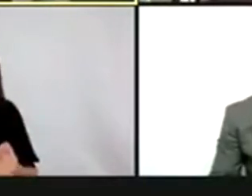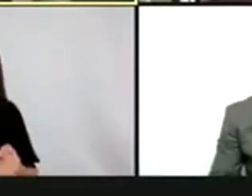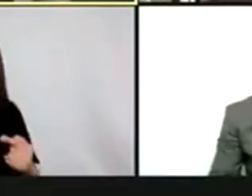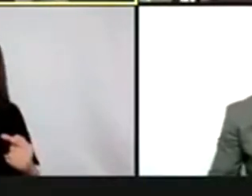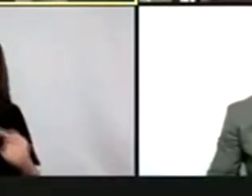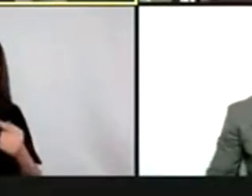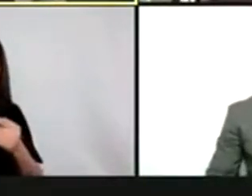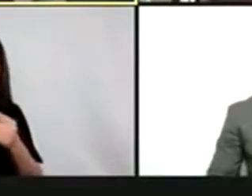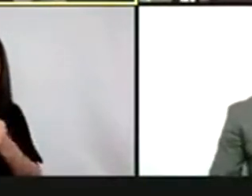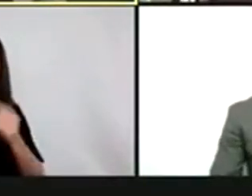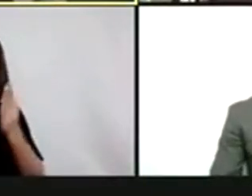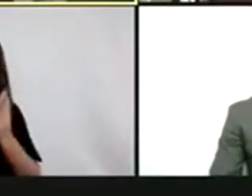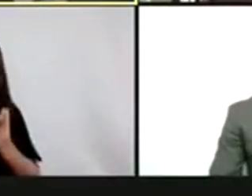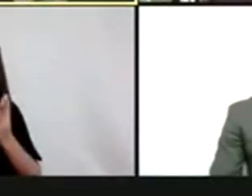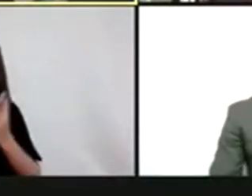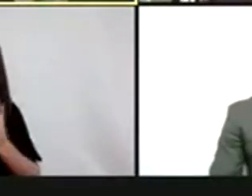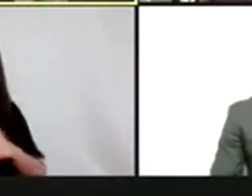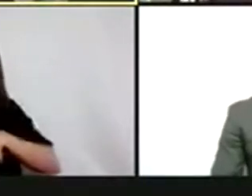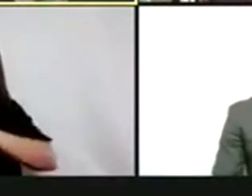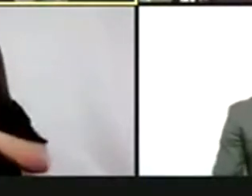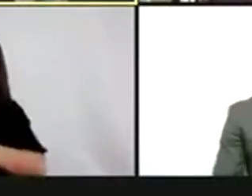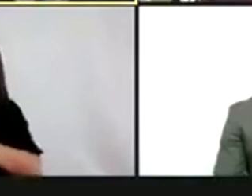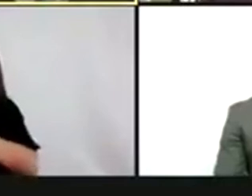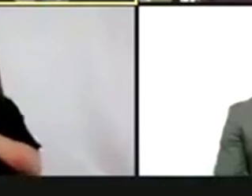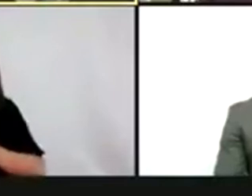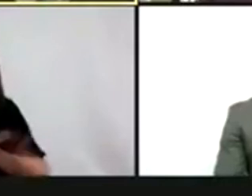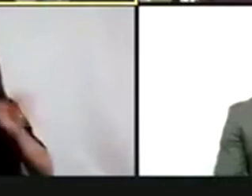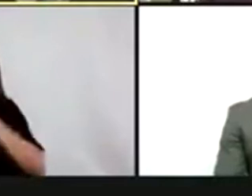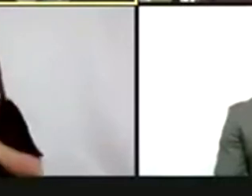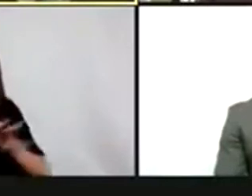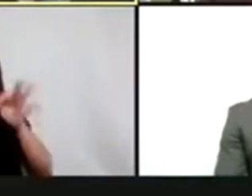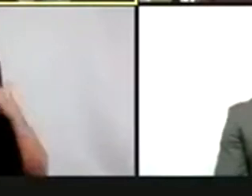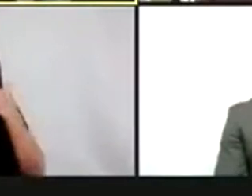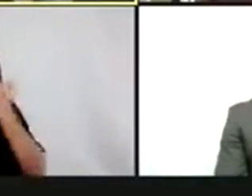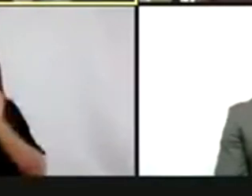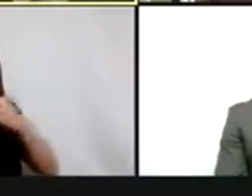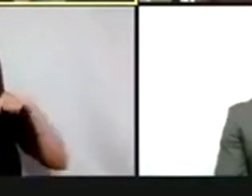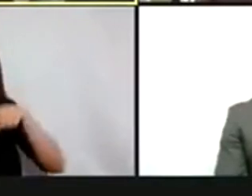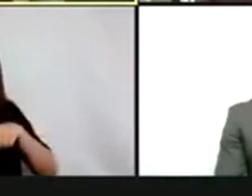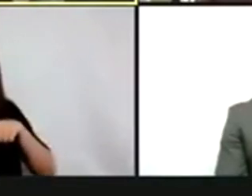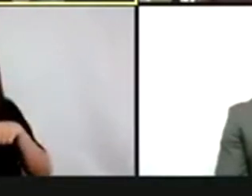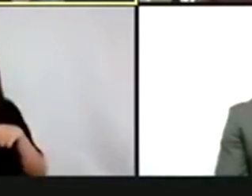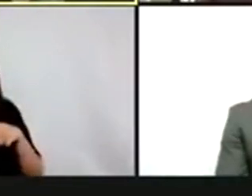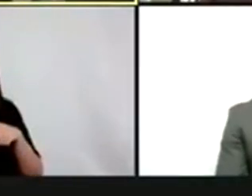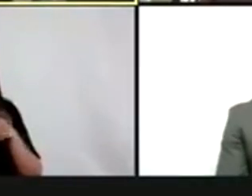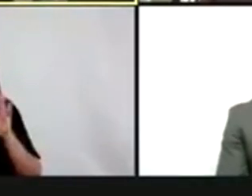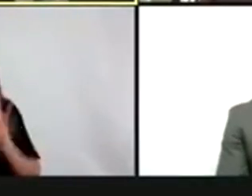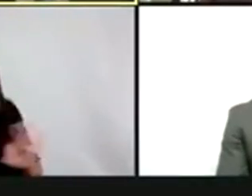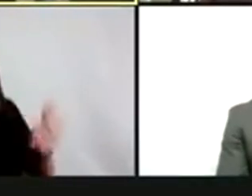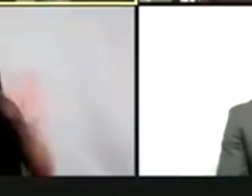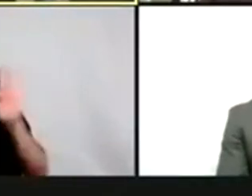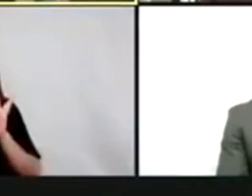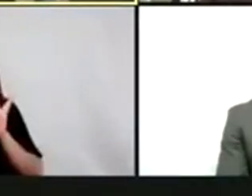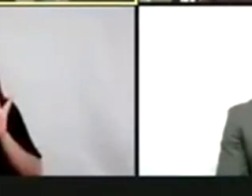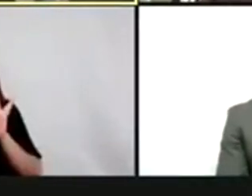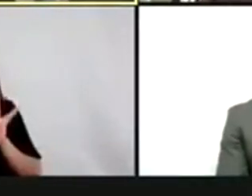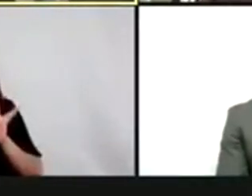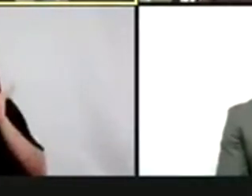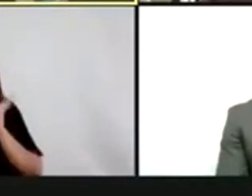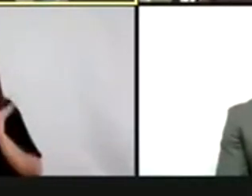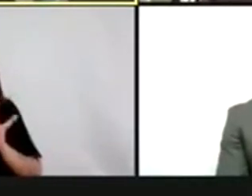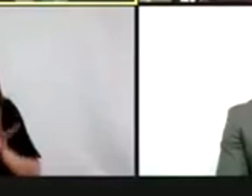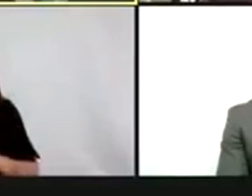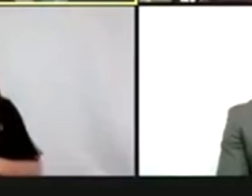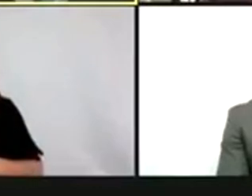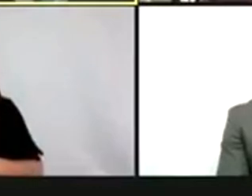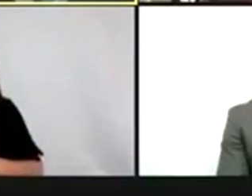base, hace varios varias sesiones en relación con esta dinámica. No creo que